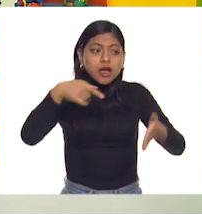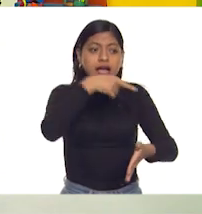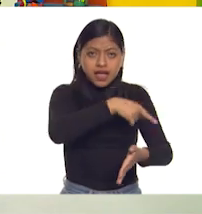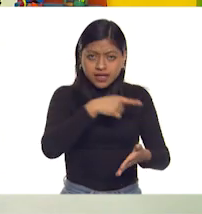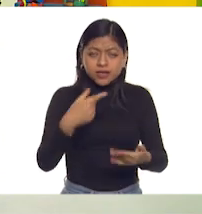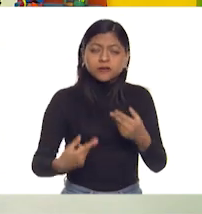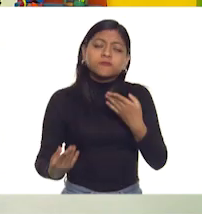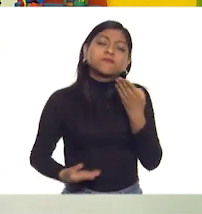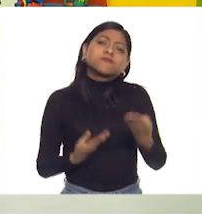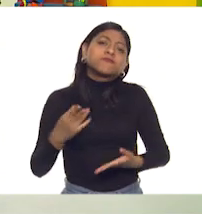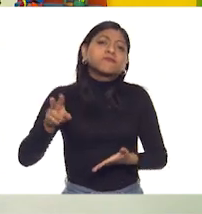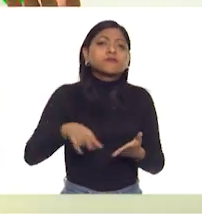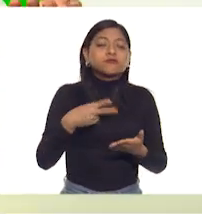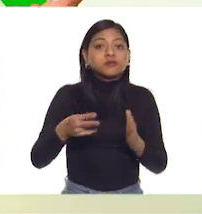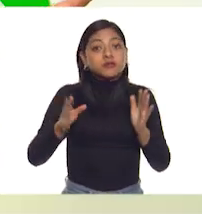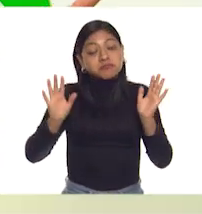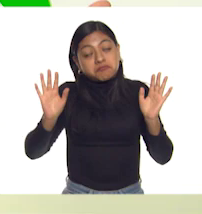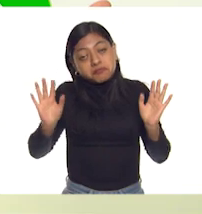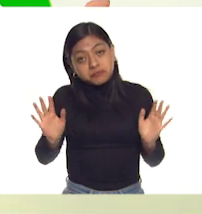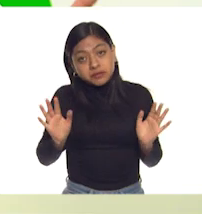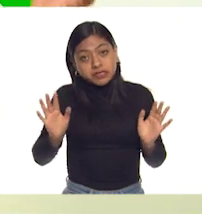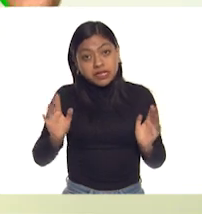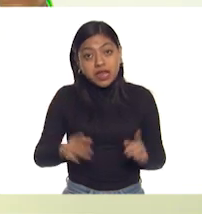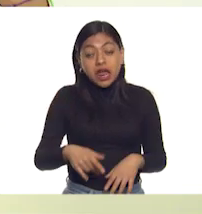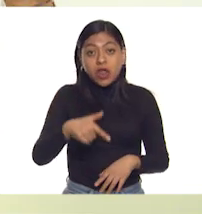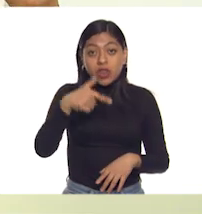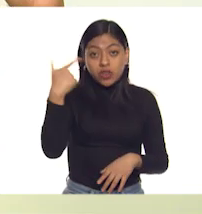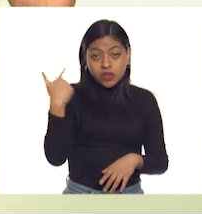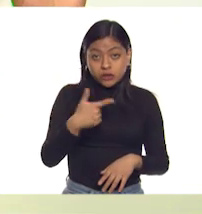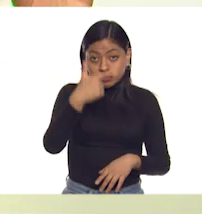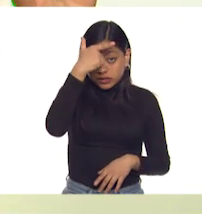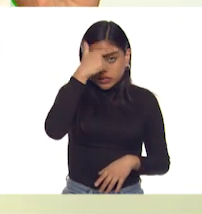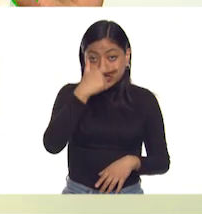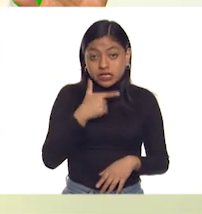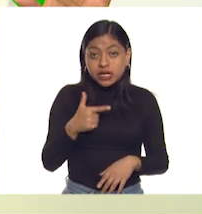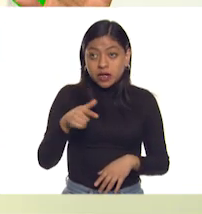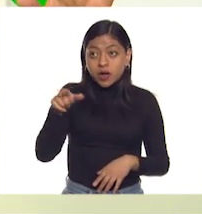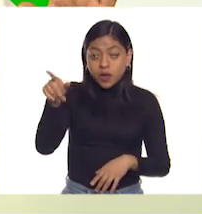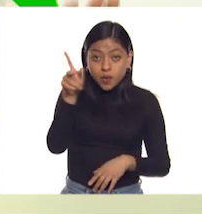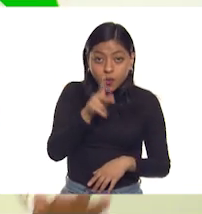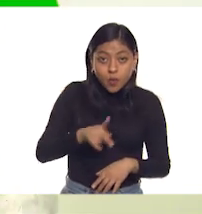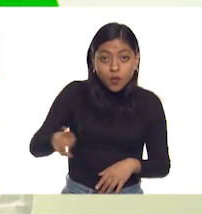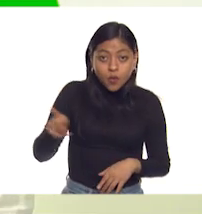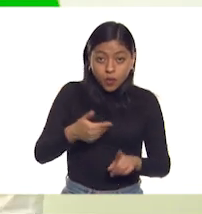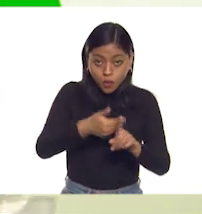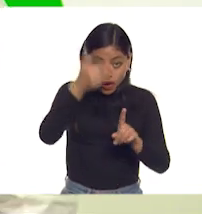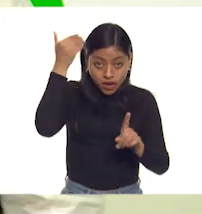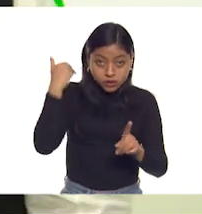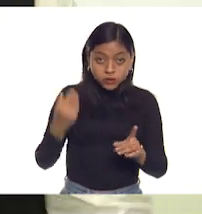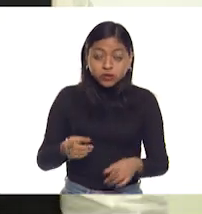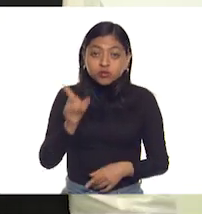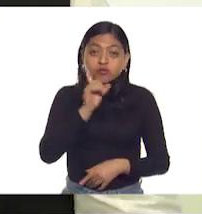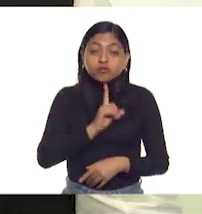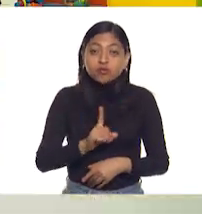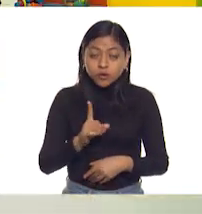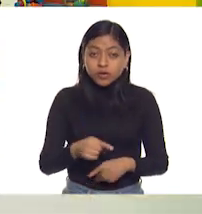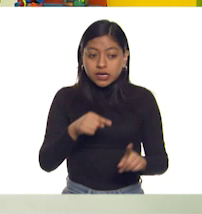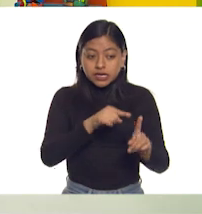sí les puedo contar es que a las 12 de la noche, en el pueblo de Juanita, el viento